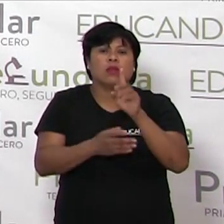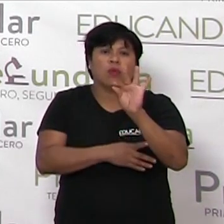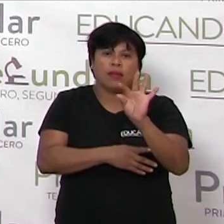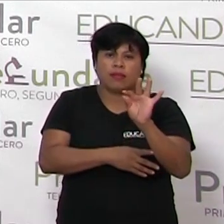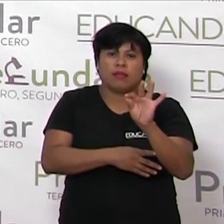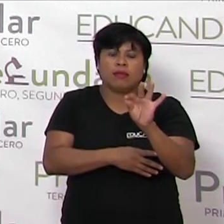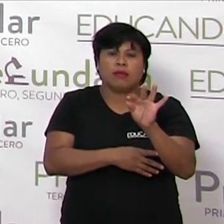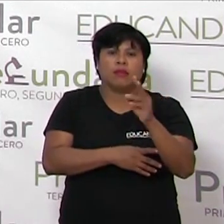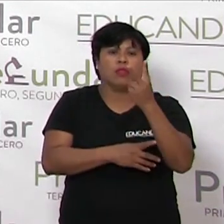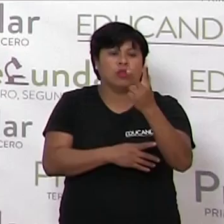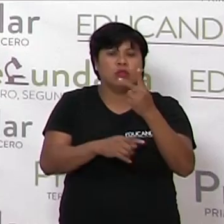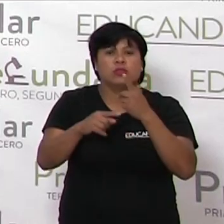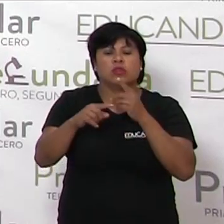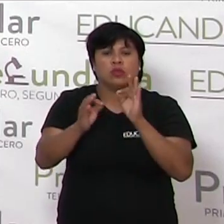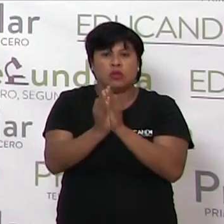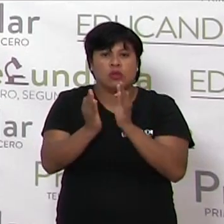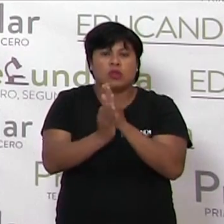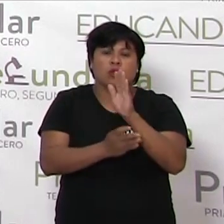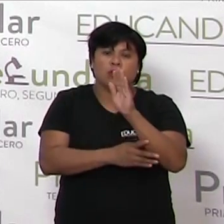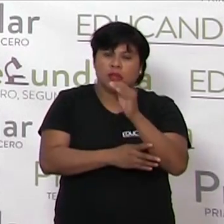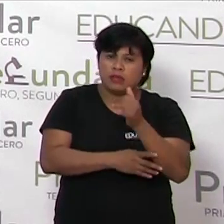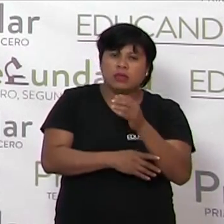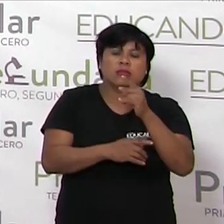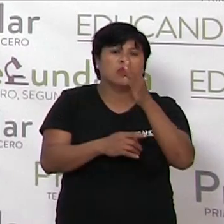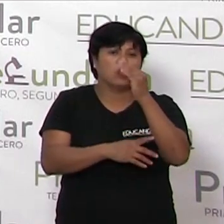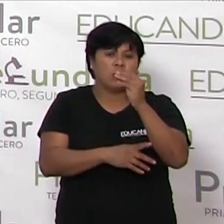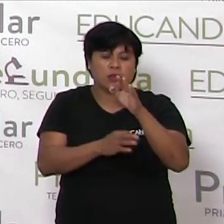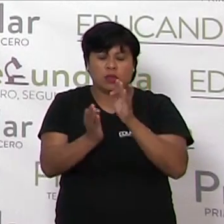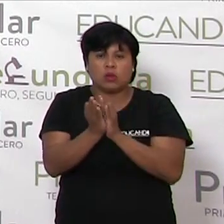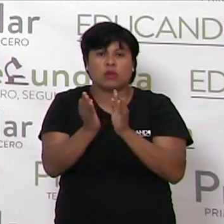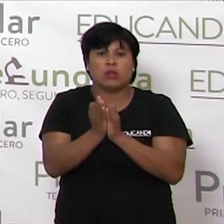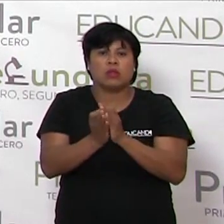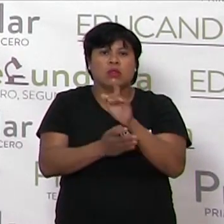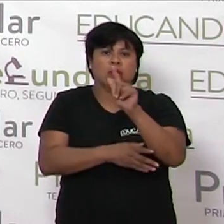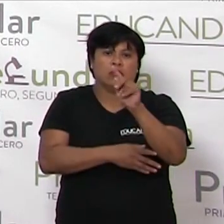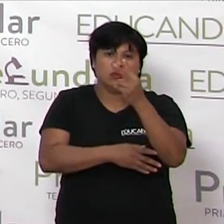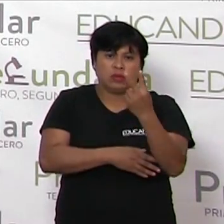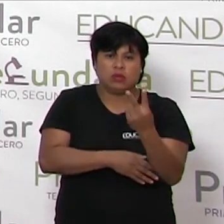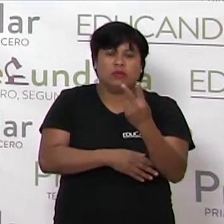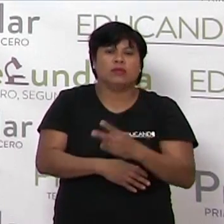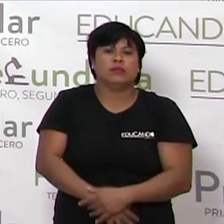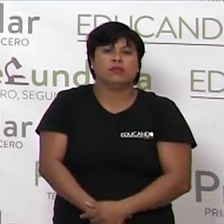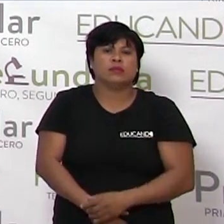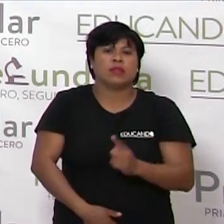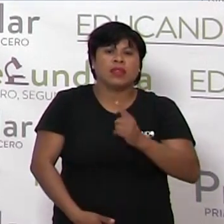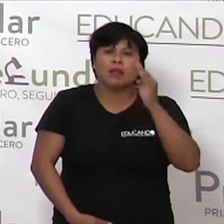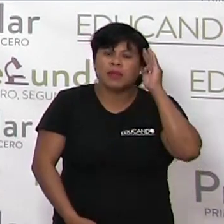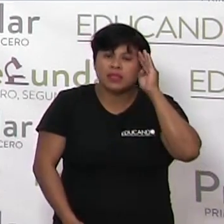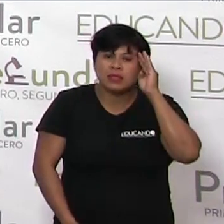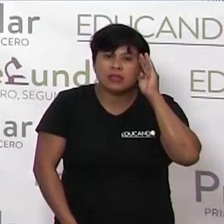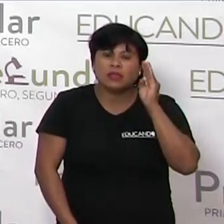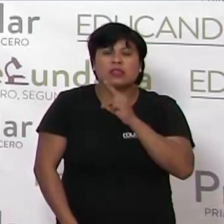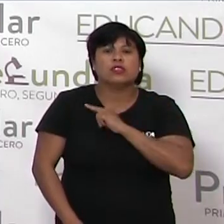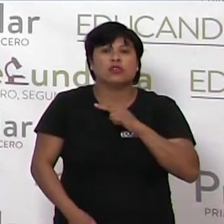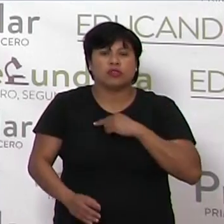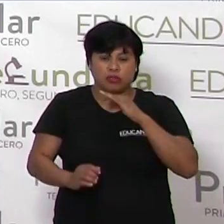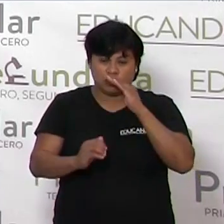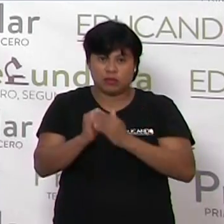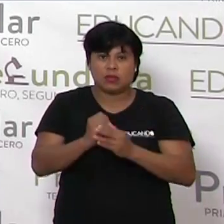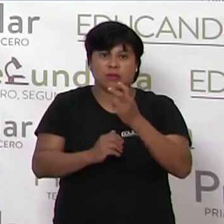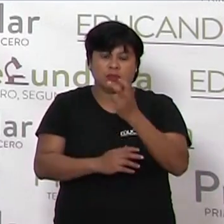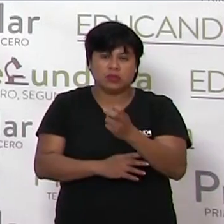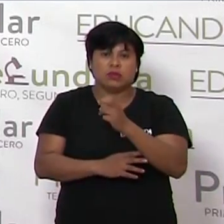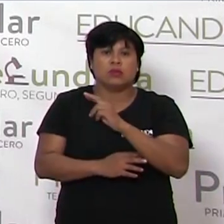por supuesto cuestan 40 pesos, 12 tortas cuestan 96 y 9 tortas cuestan 72. ¿Qué te parece